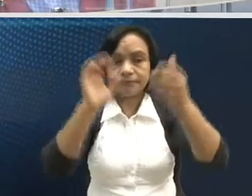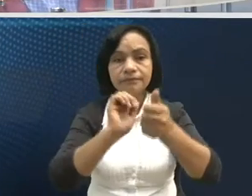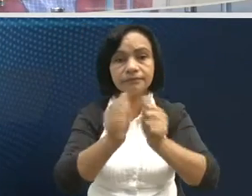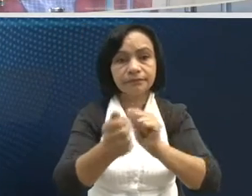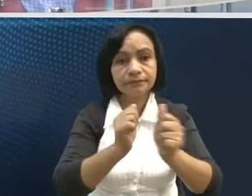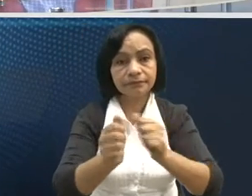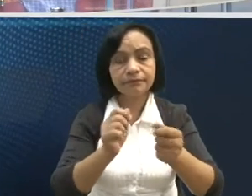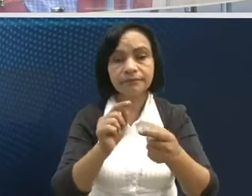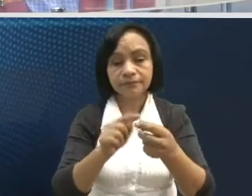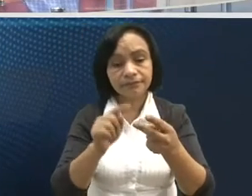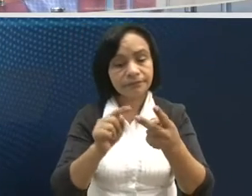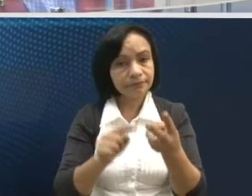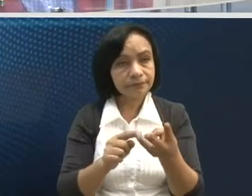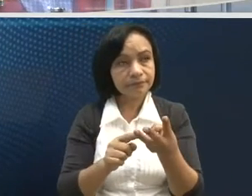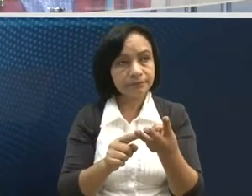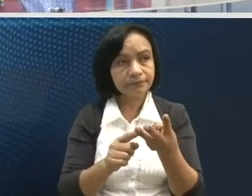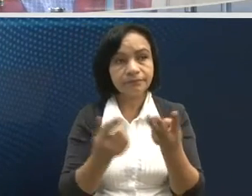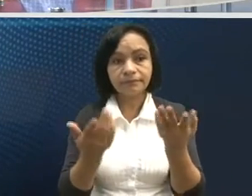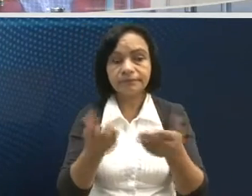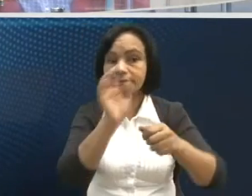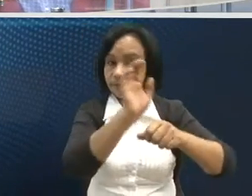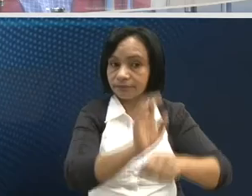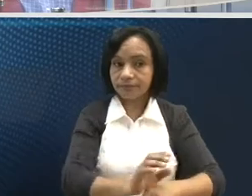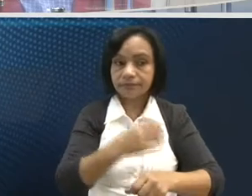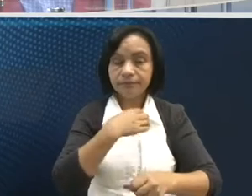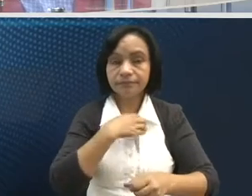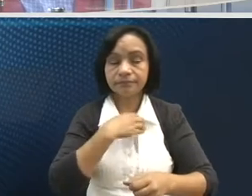deporte, el rescate de nuestras tradiciones,